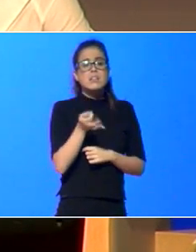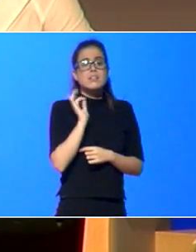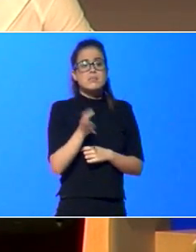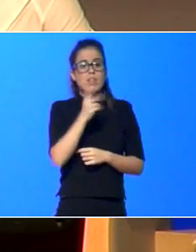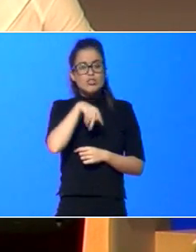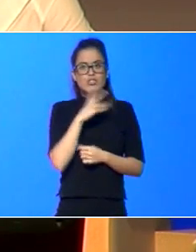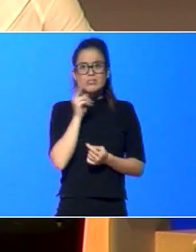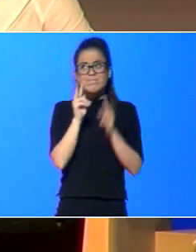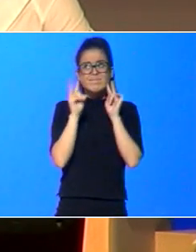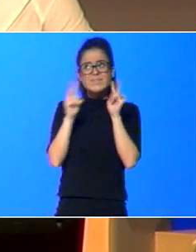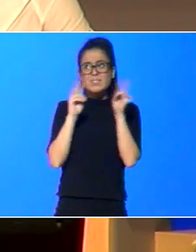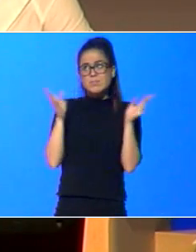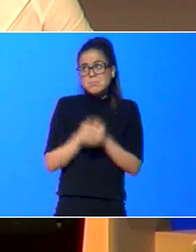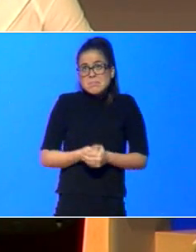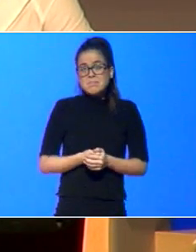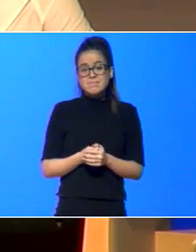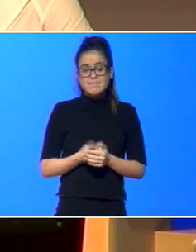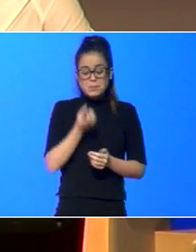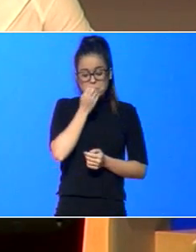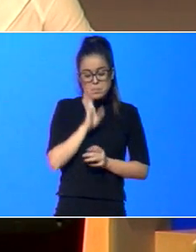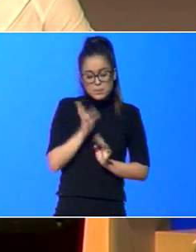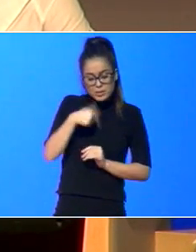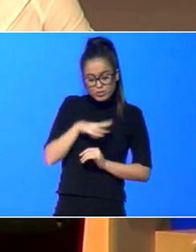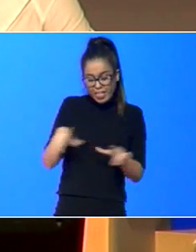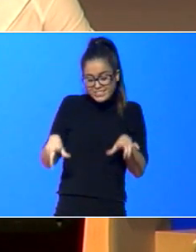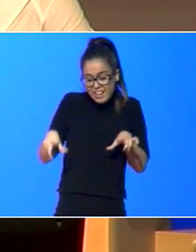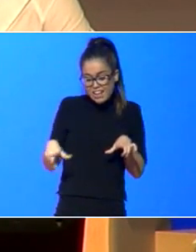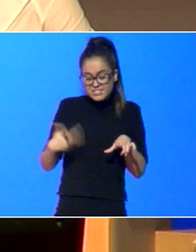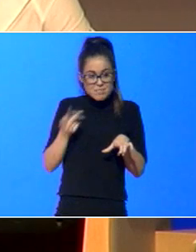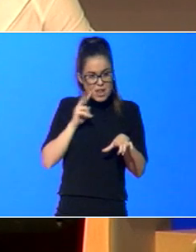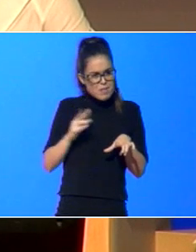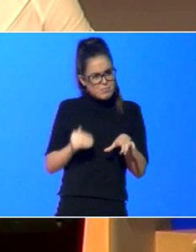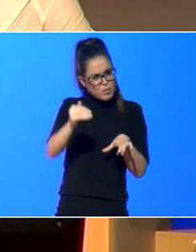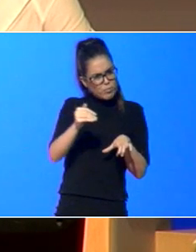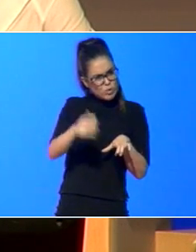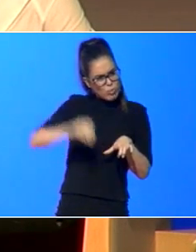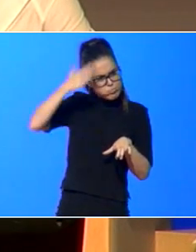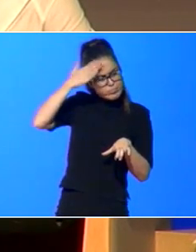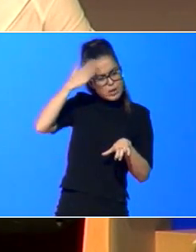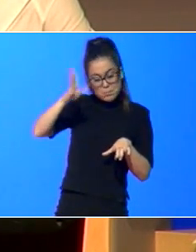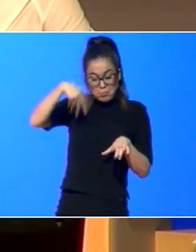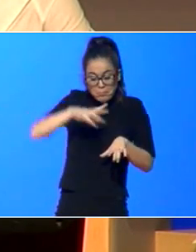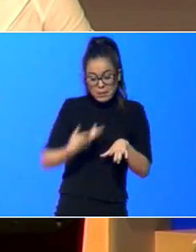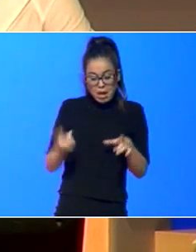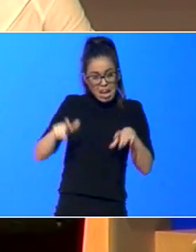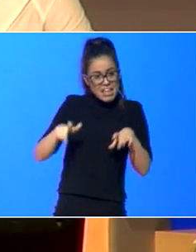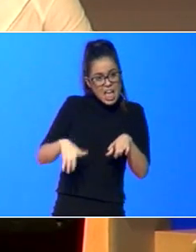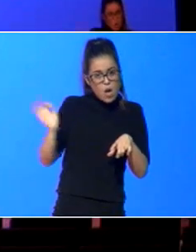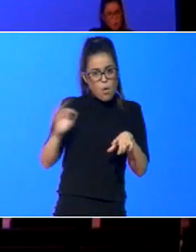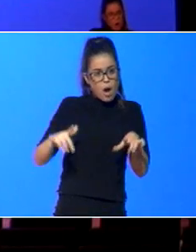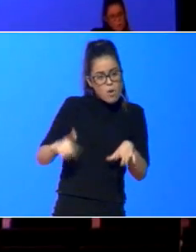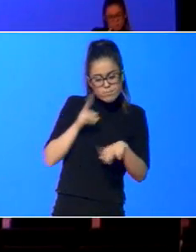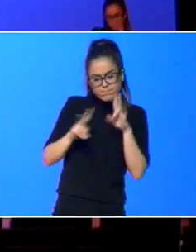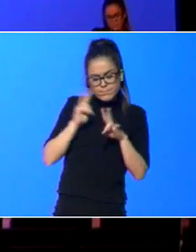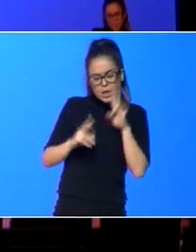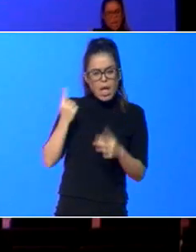viendo así, con muy buena intención, puede que estén en el aula, puede que estén en el patio y puede que realmente en ocasiones, a veces incluso